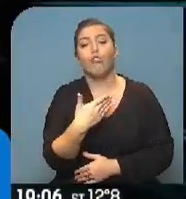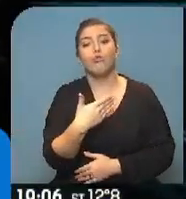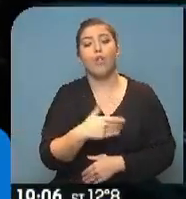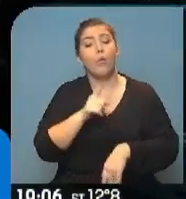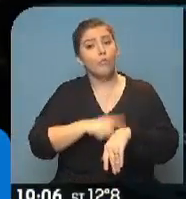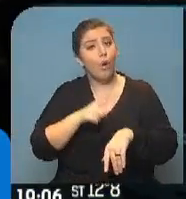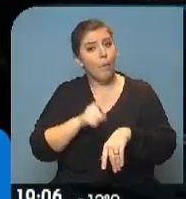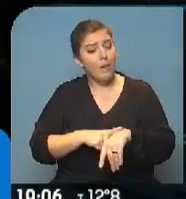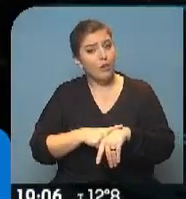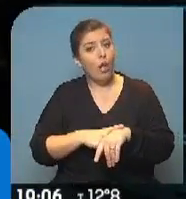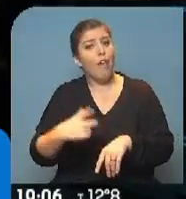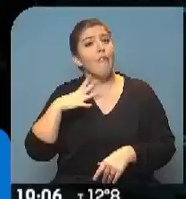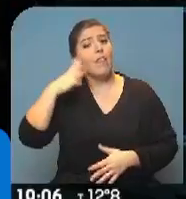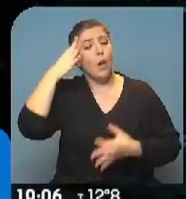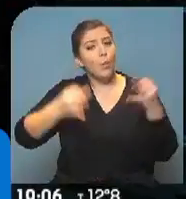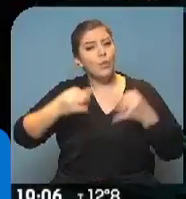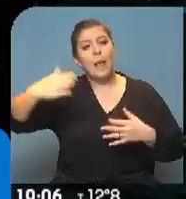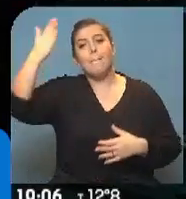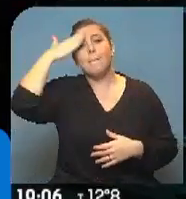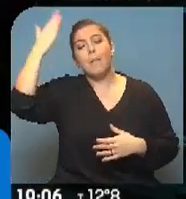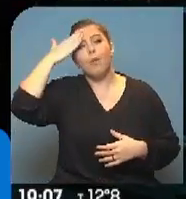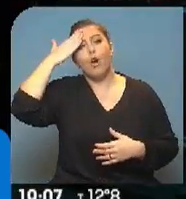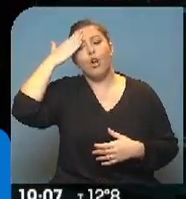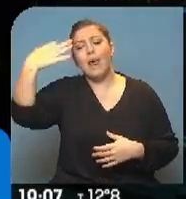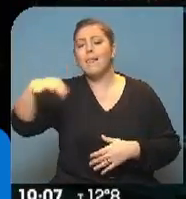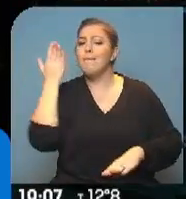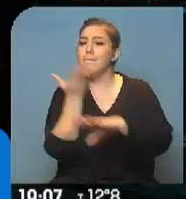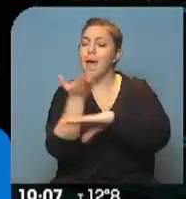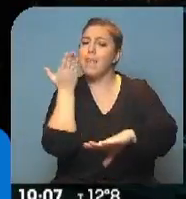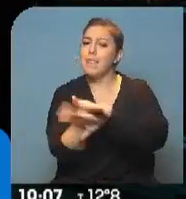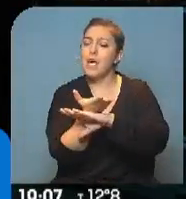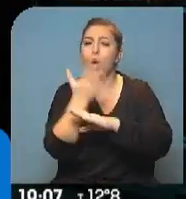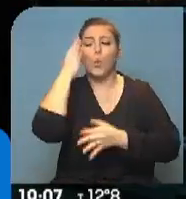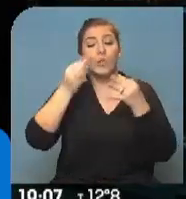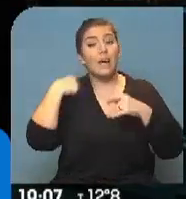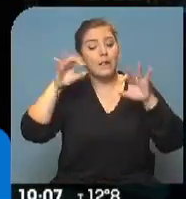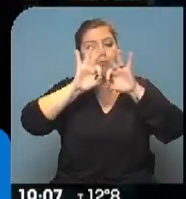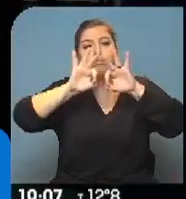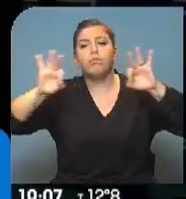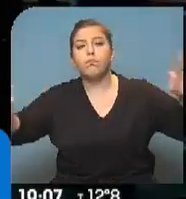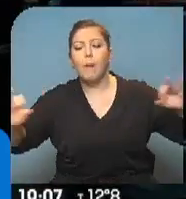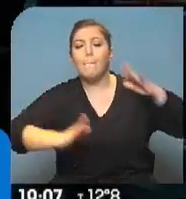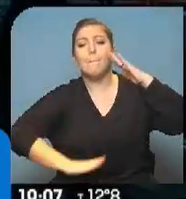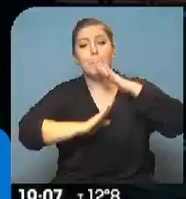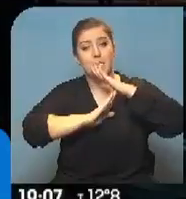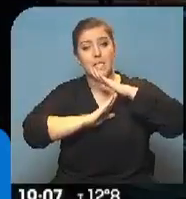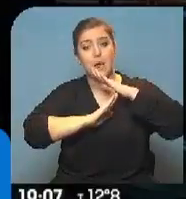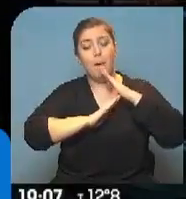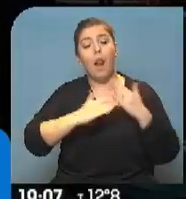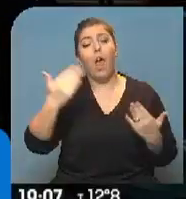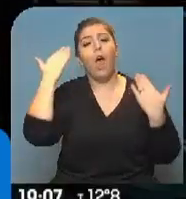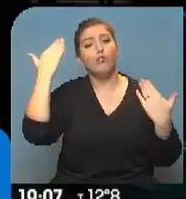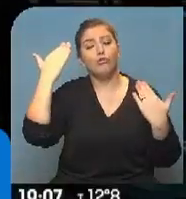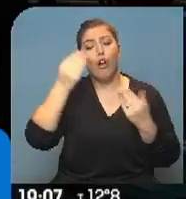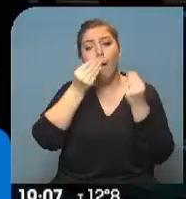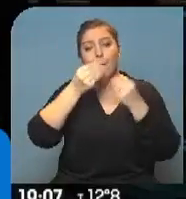de impunidad hacer memoria es exigir justicia este será el lema la consigna principal del acto que